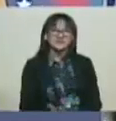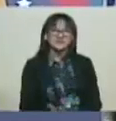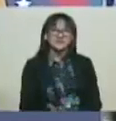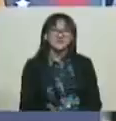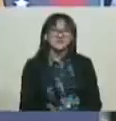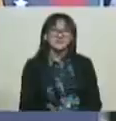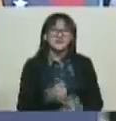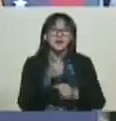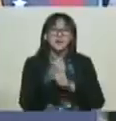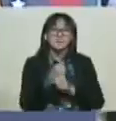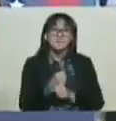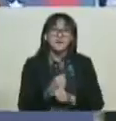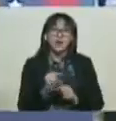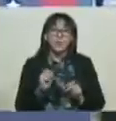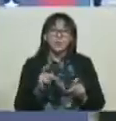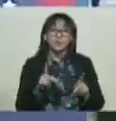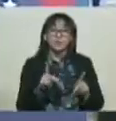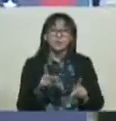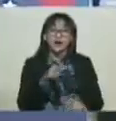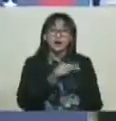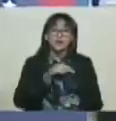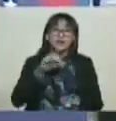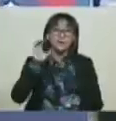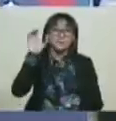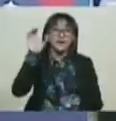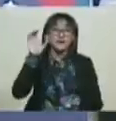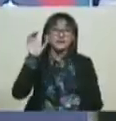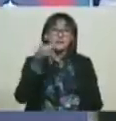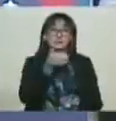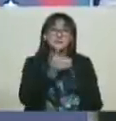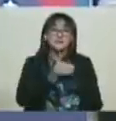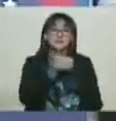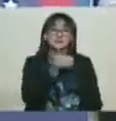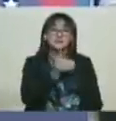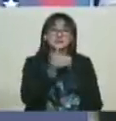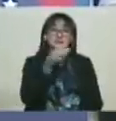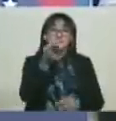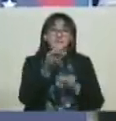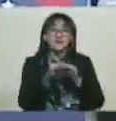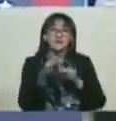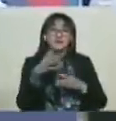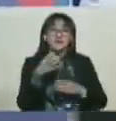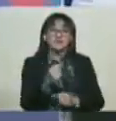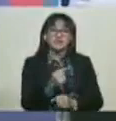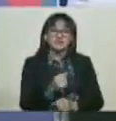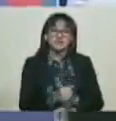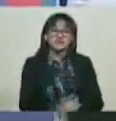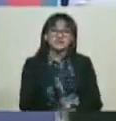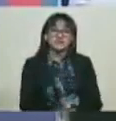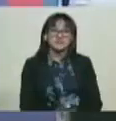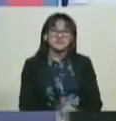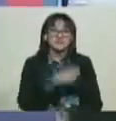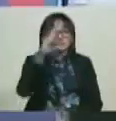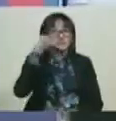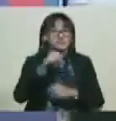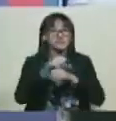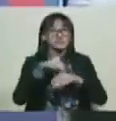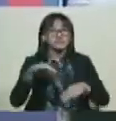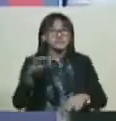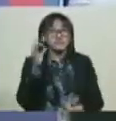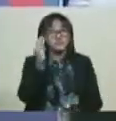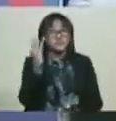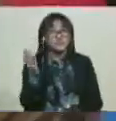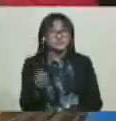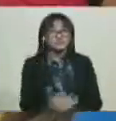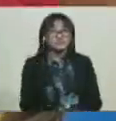espera tu oportunidad del carné de la patria ten paciencia fe y confianza que dios te bendiga mujer